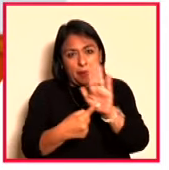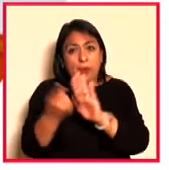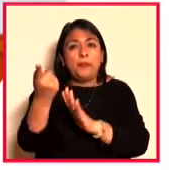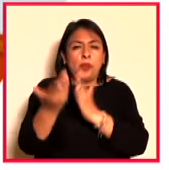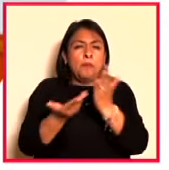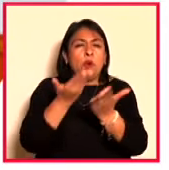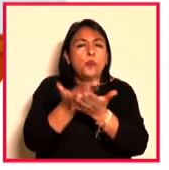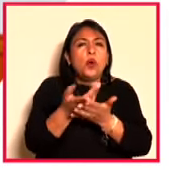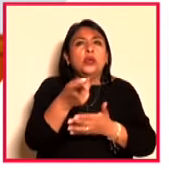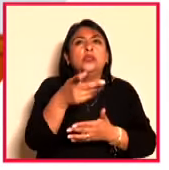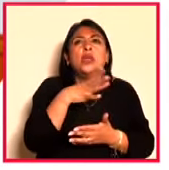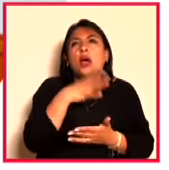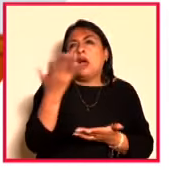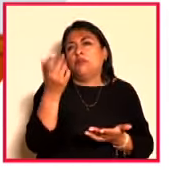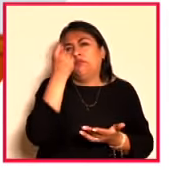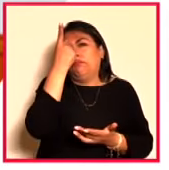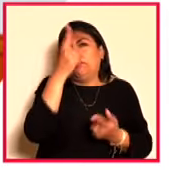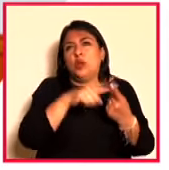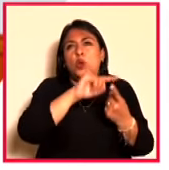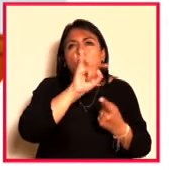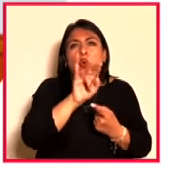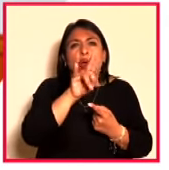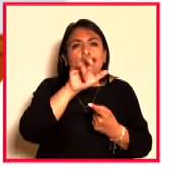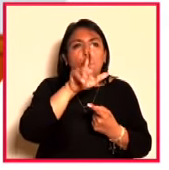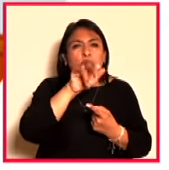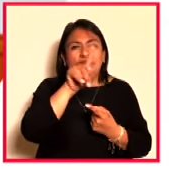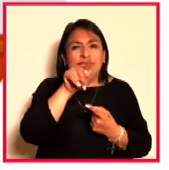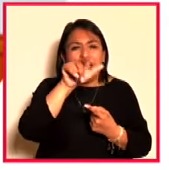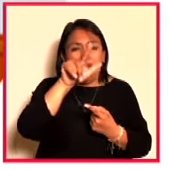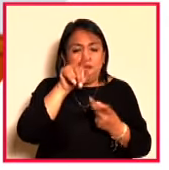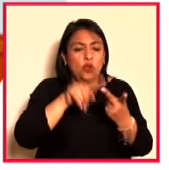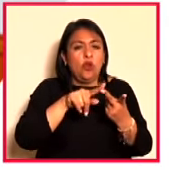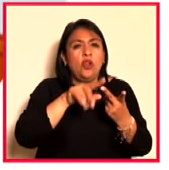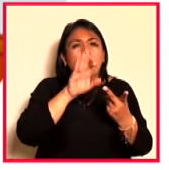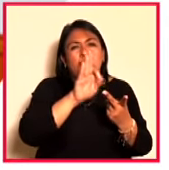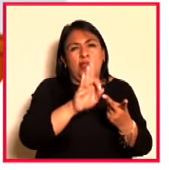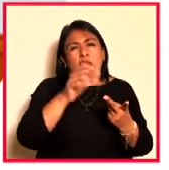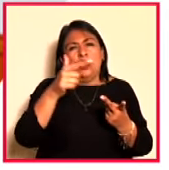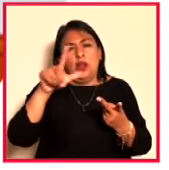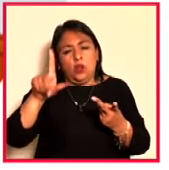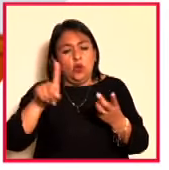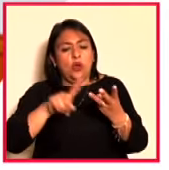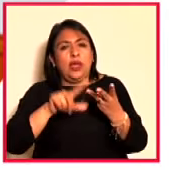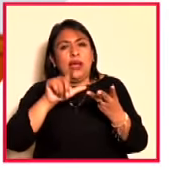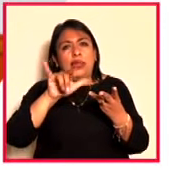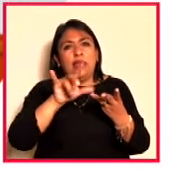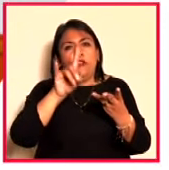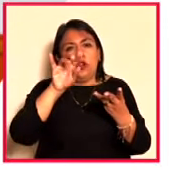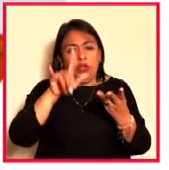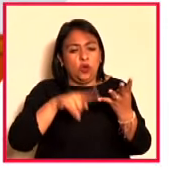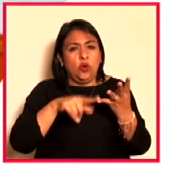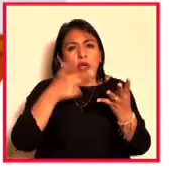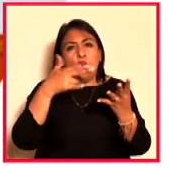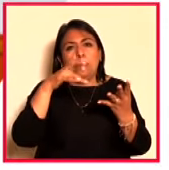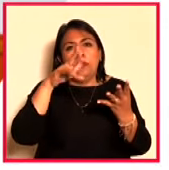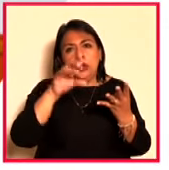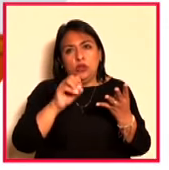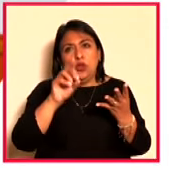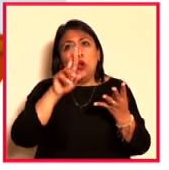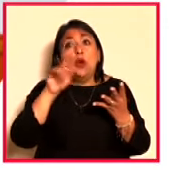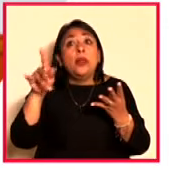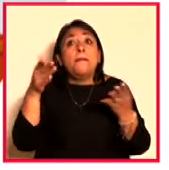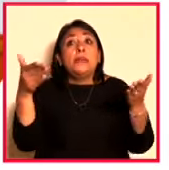encuentran montajes de autores como Juan Ruiz de Alarcón, Federico García Lorca, Alejandro Licona y Humberto Robles, que se presentarán en